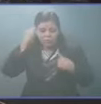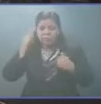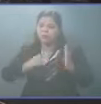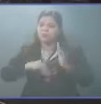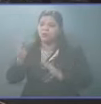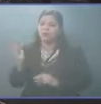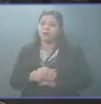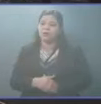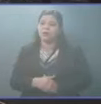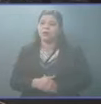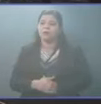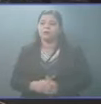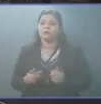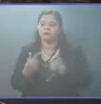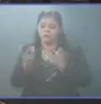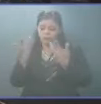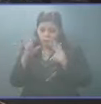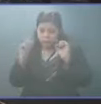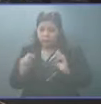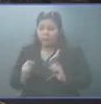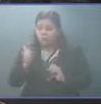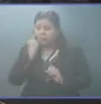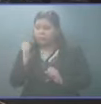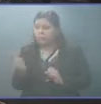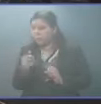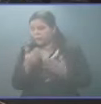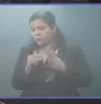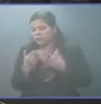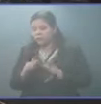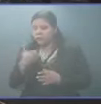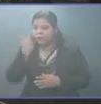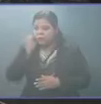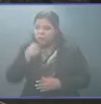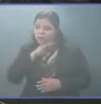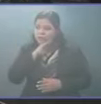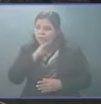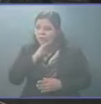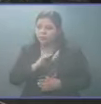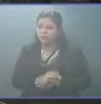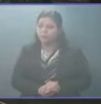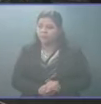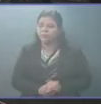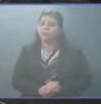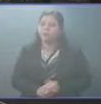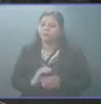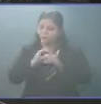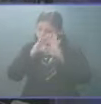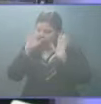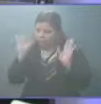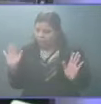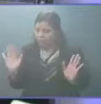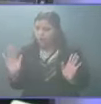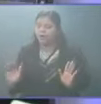la automedicación puede derivar a otras enfermedades y enfermedades crónicas, doctor. Claro, la